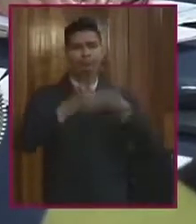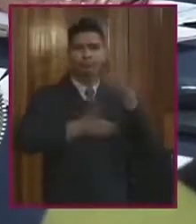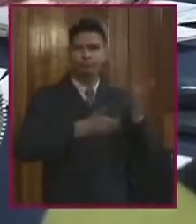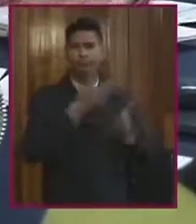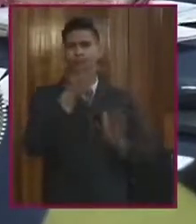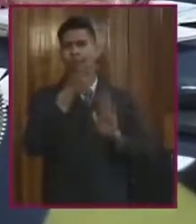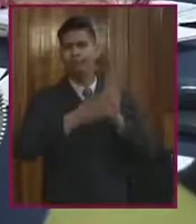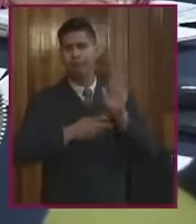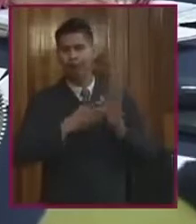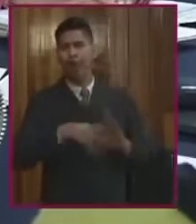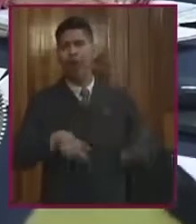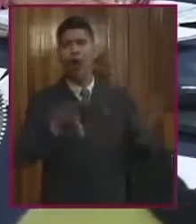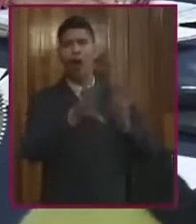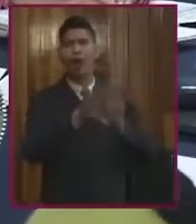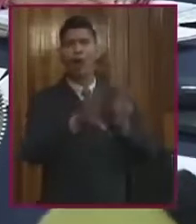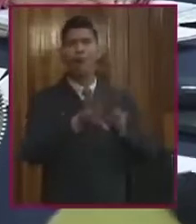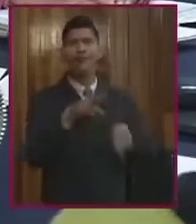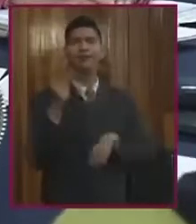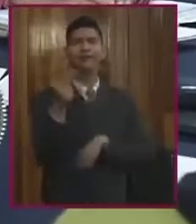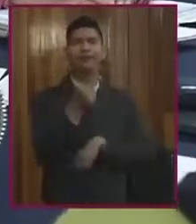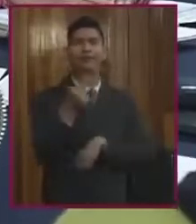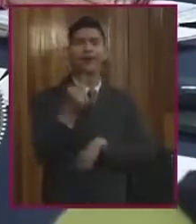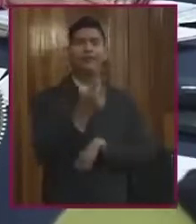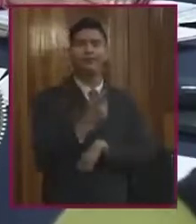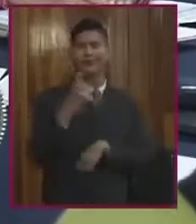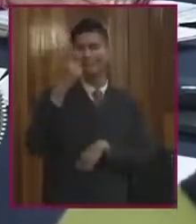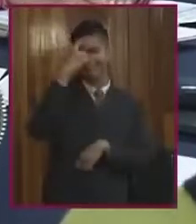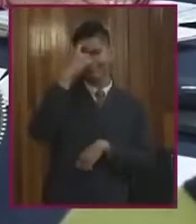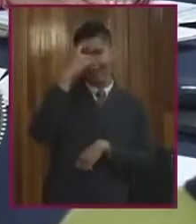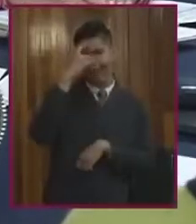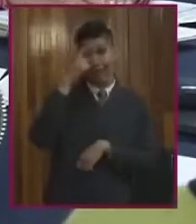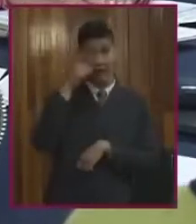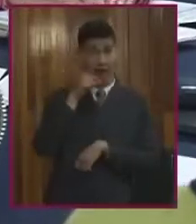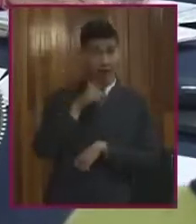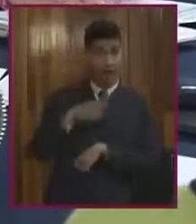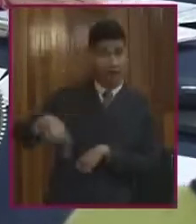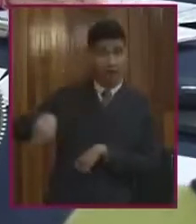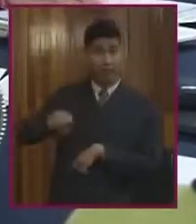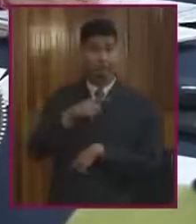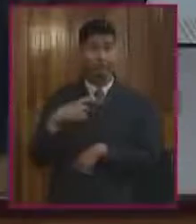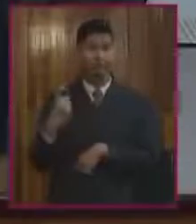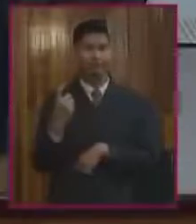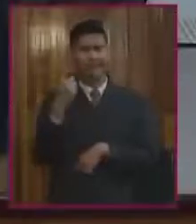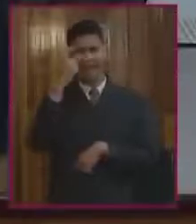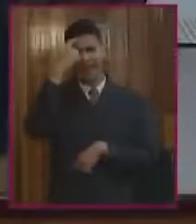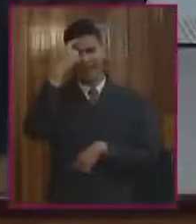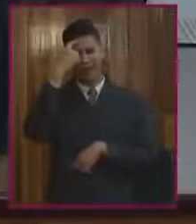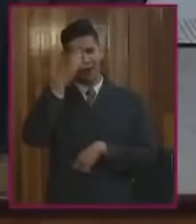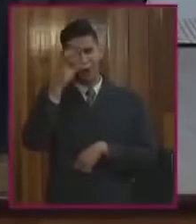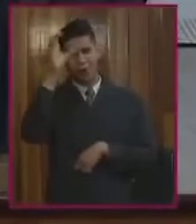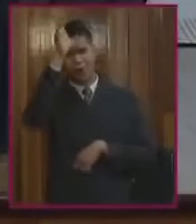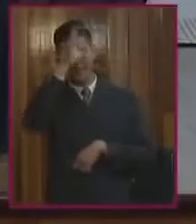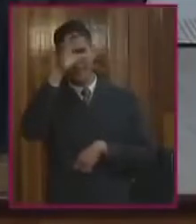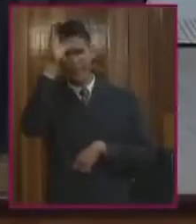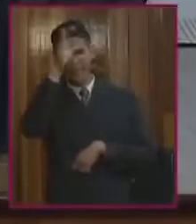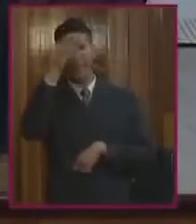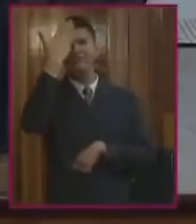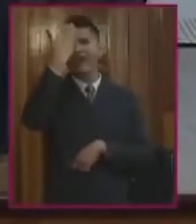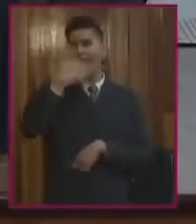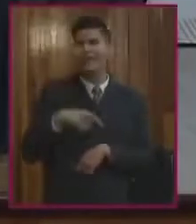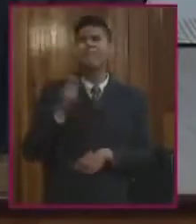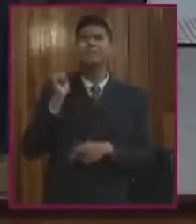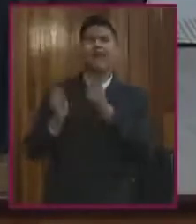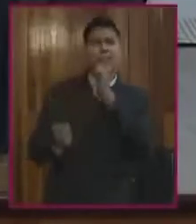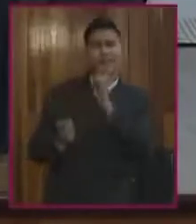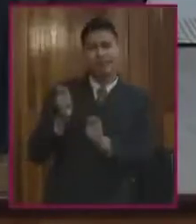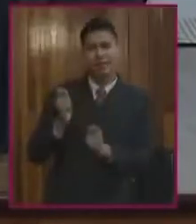considero necesario que se expliciten más algunas reflexiones de base en el marco sobre qué se entiende por conocimientos y saberes y qué